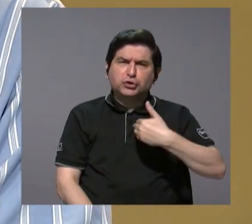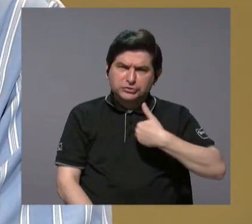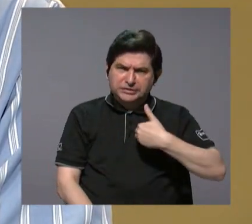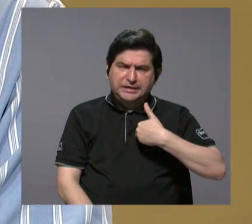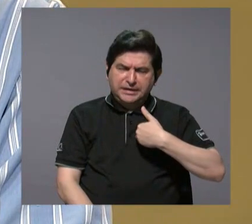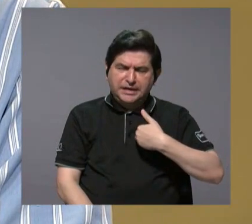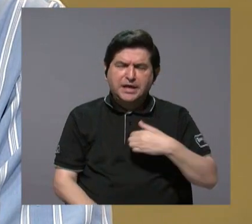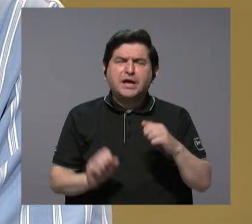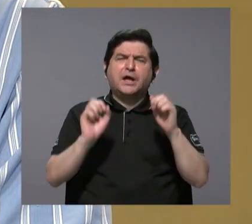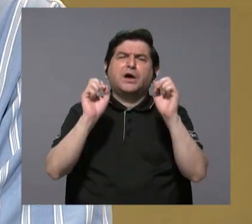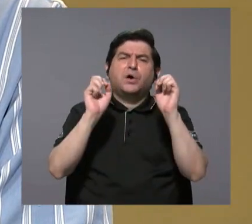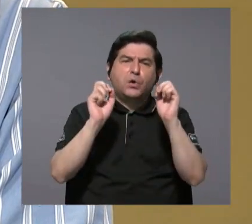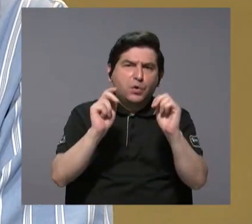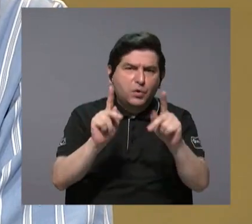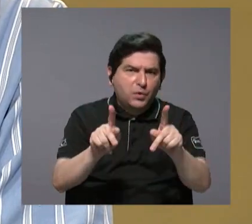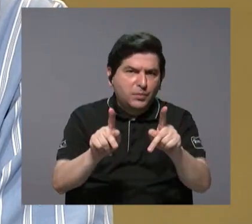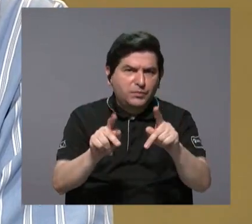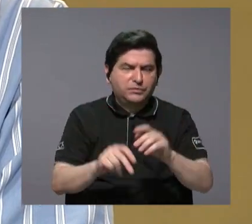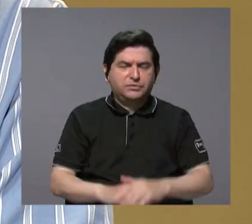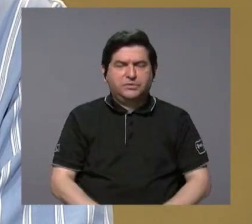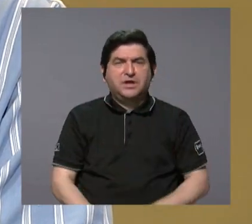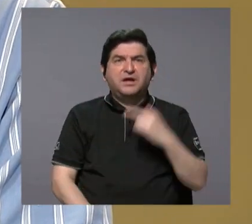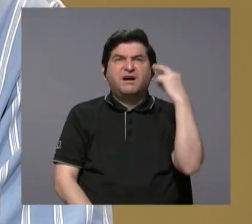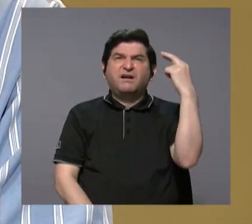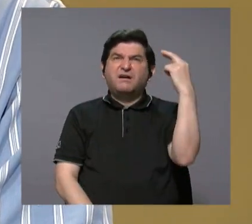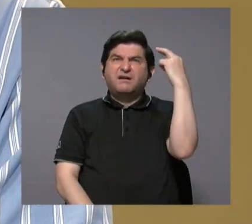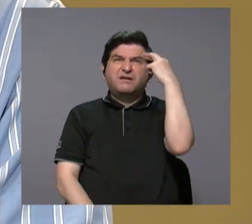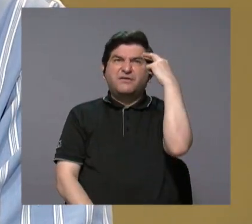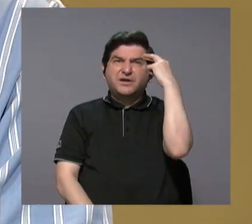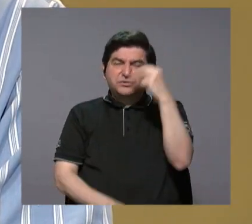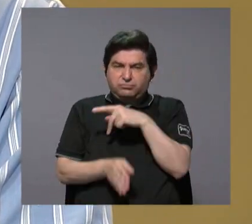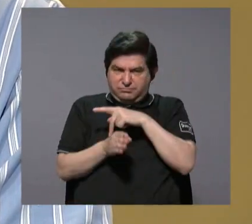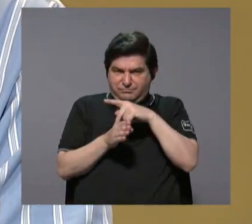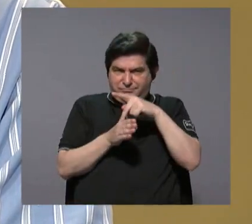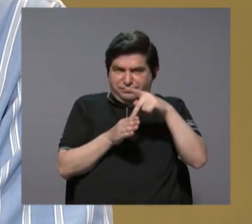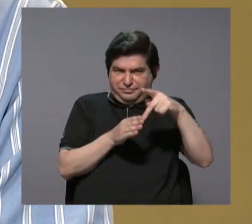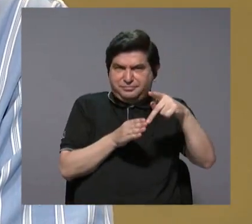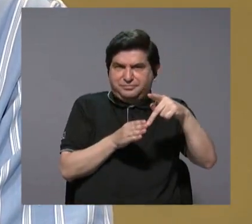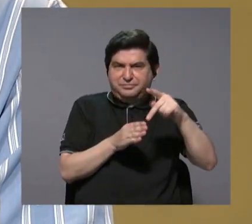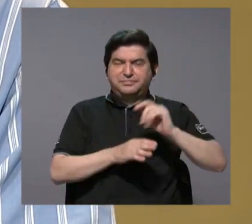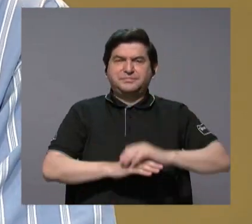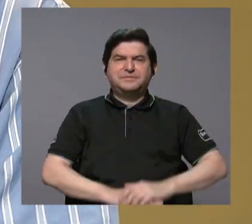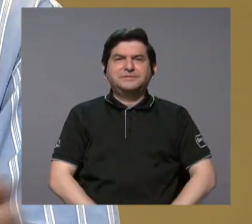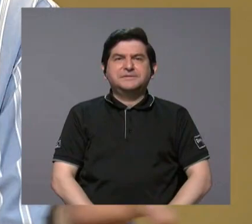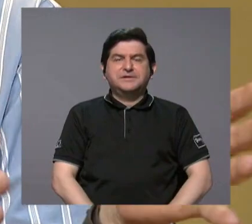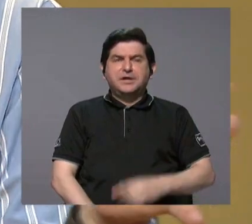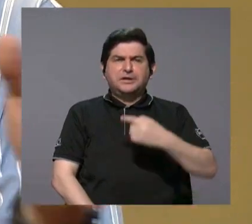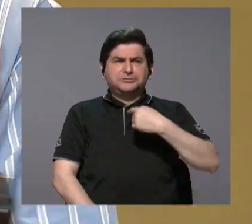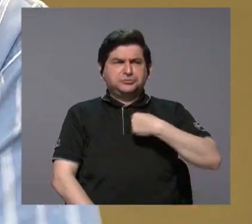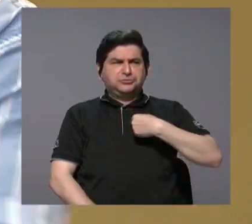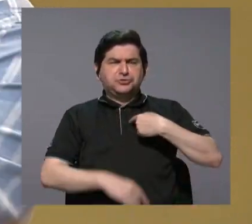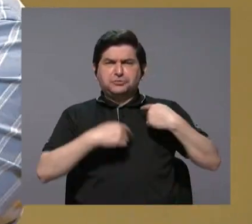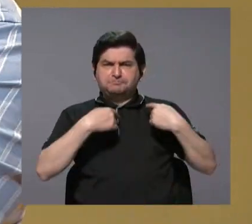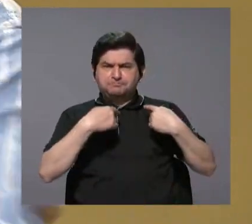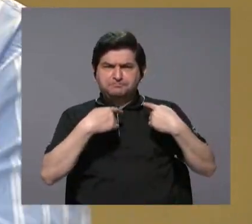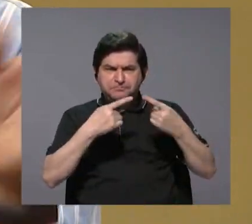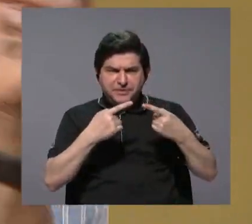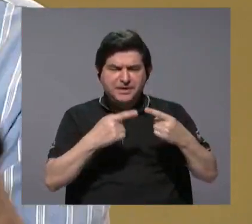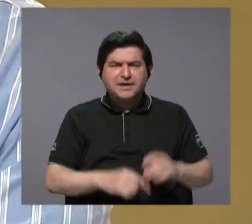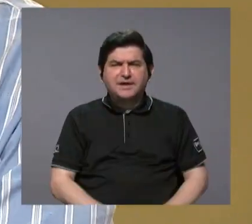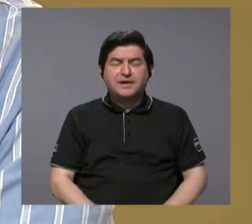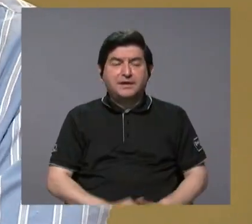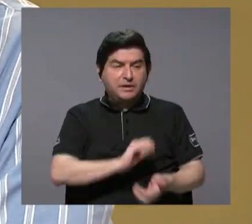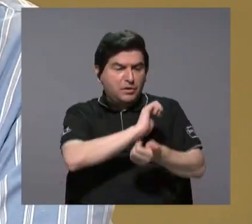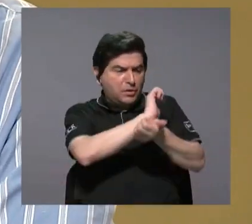la oportunidad, por razones profesionales, de ir moviéndome con